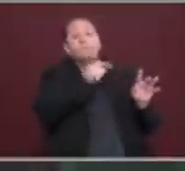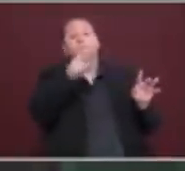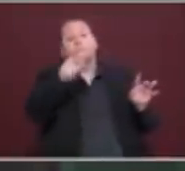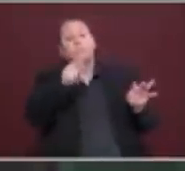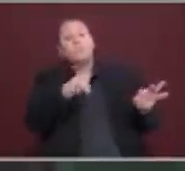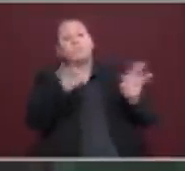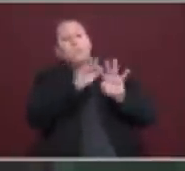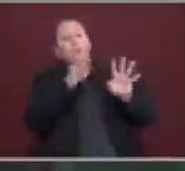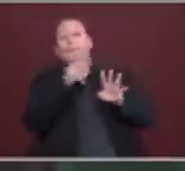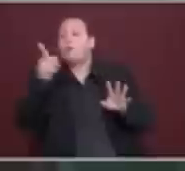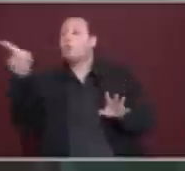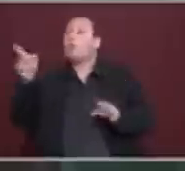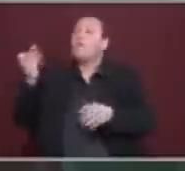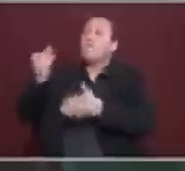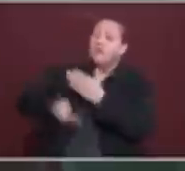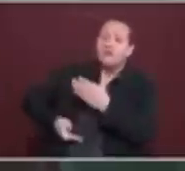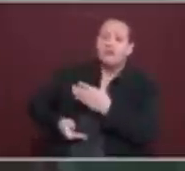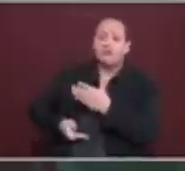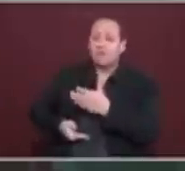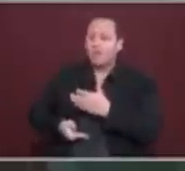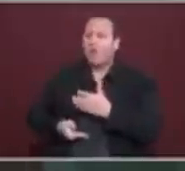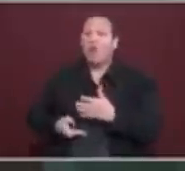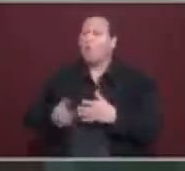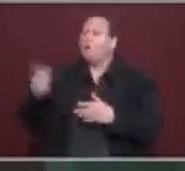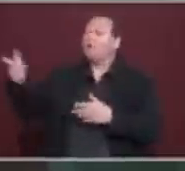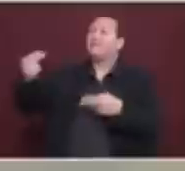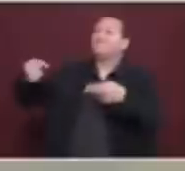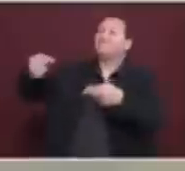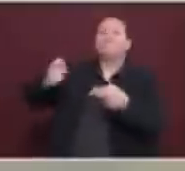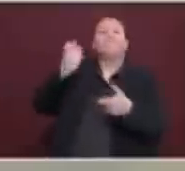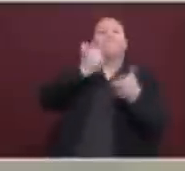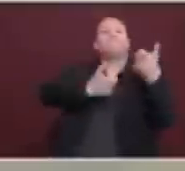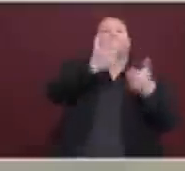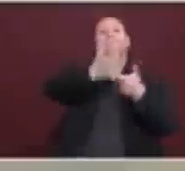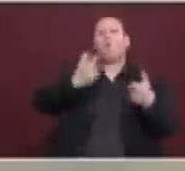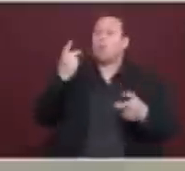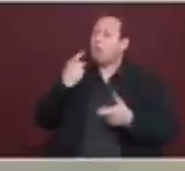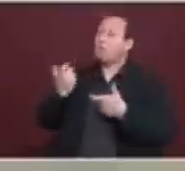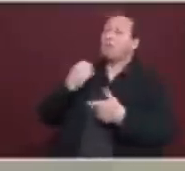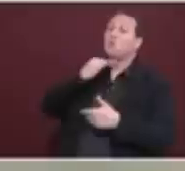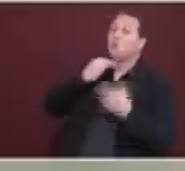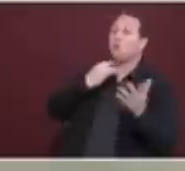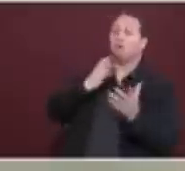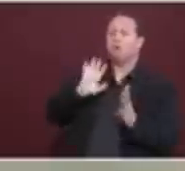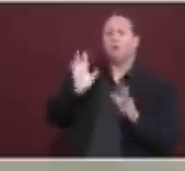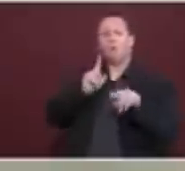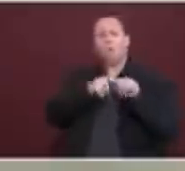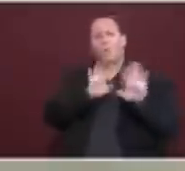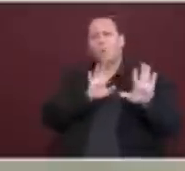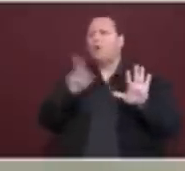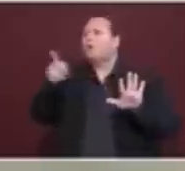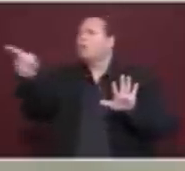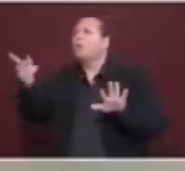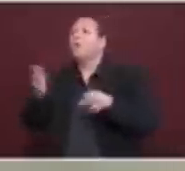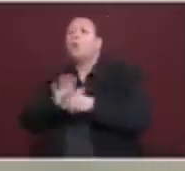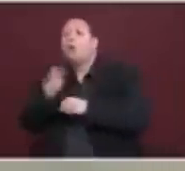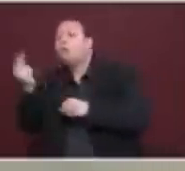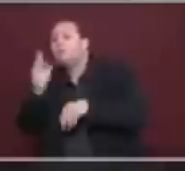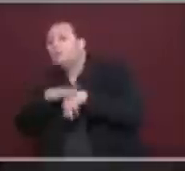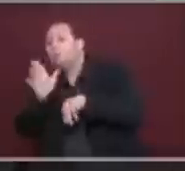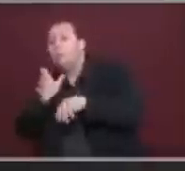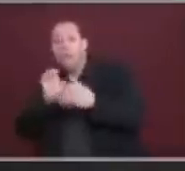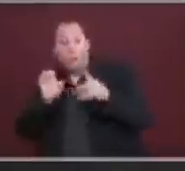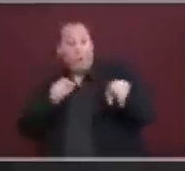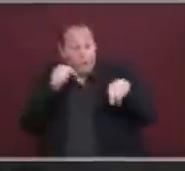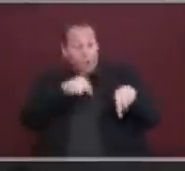al interés general no de acuerdo a los contratistas oa los políticos corruptos entonces si hace falta